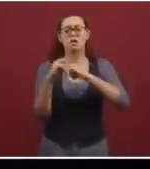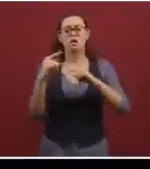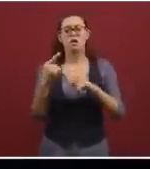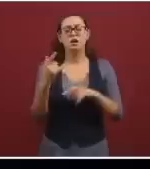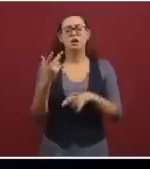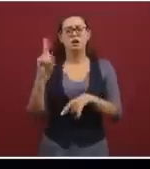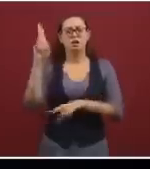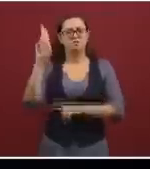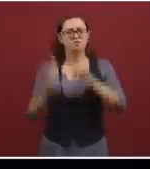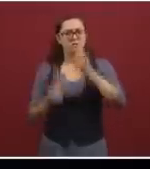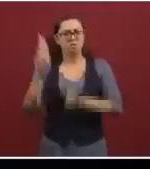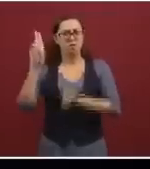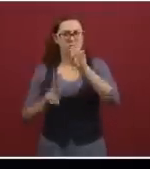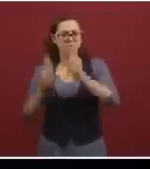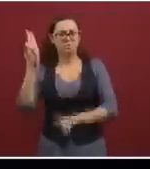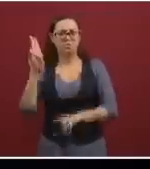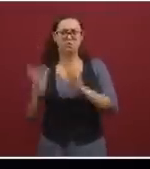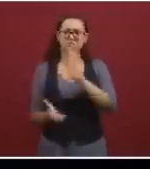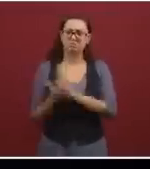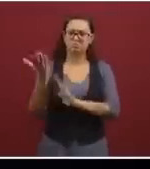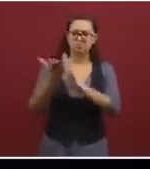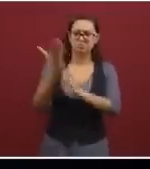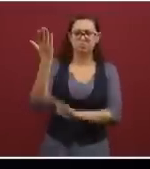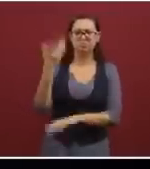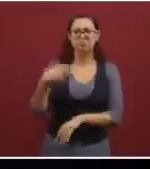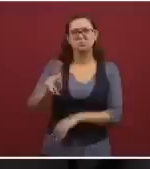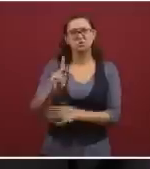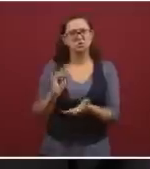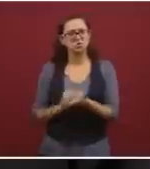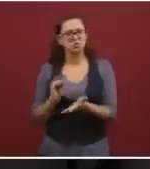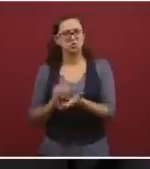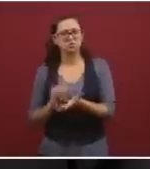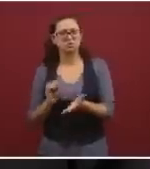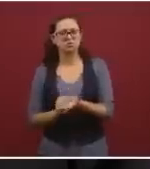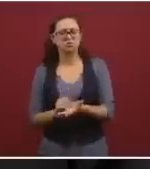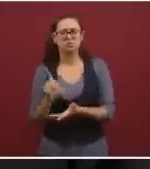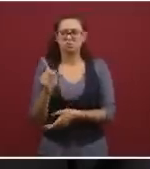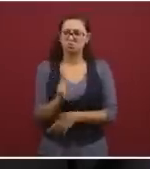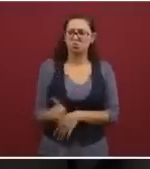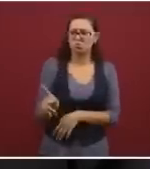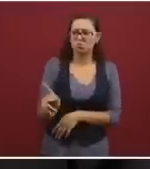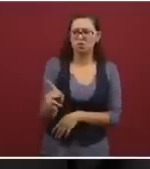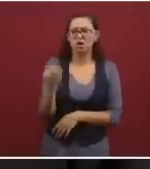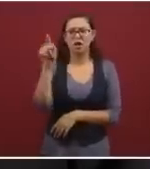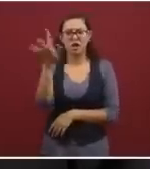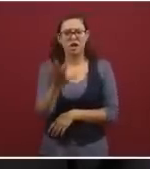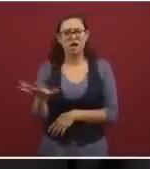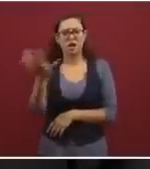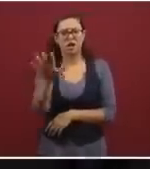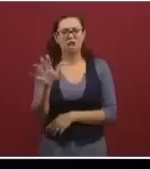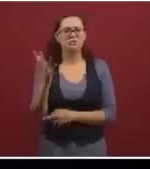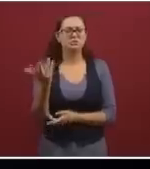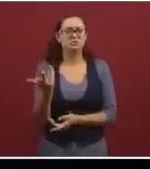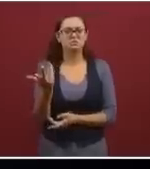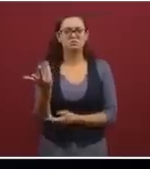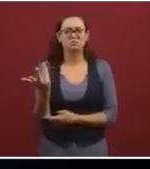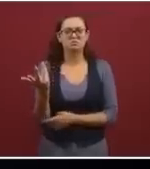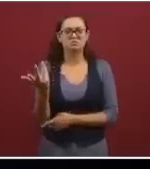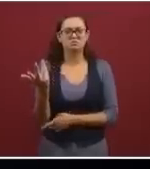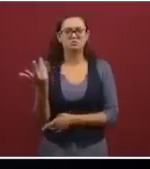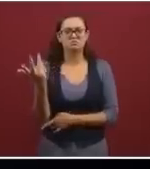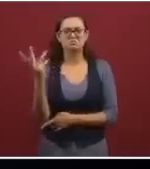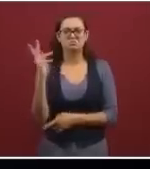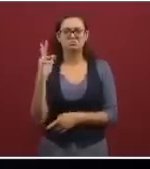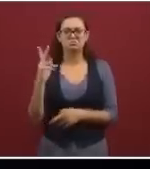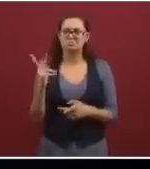el 19 de mayo, pero la construcción sigue vigente y este pueblo otomí de Huitzilapan frenó